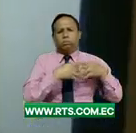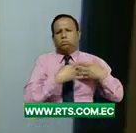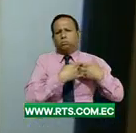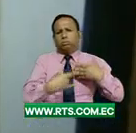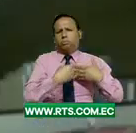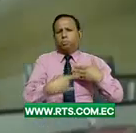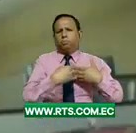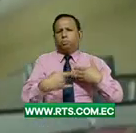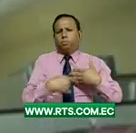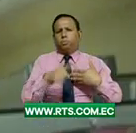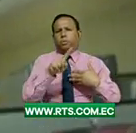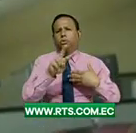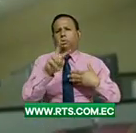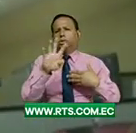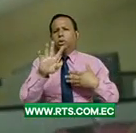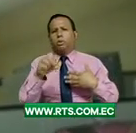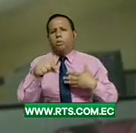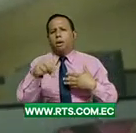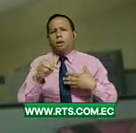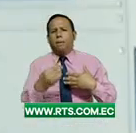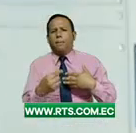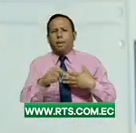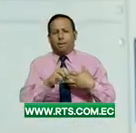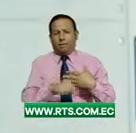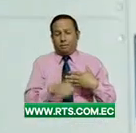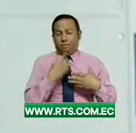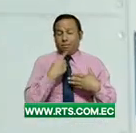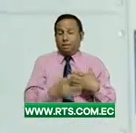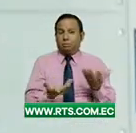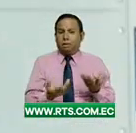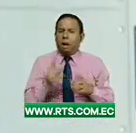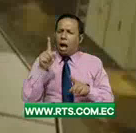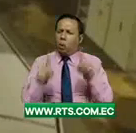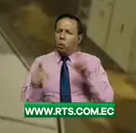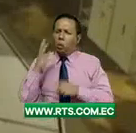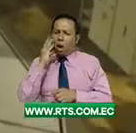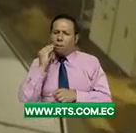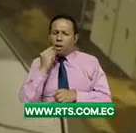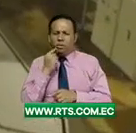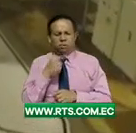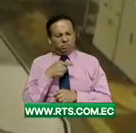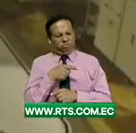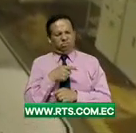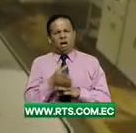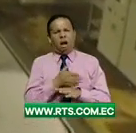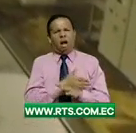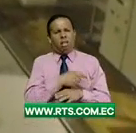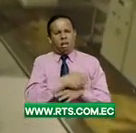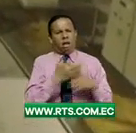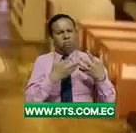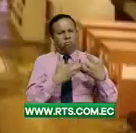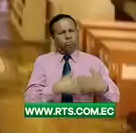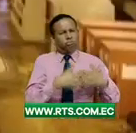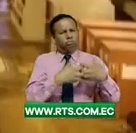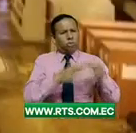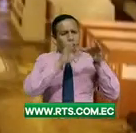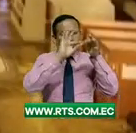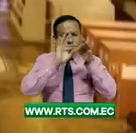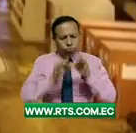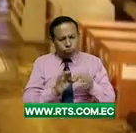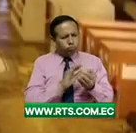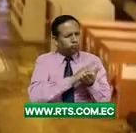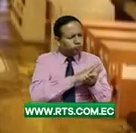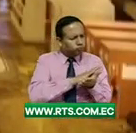No obstante, expertos creen que esta planta no ha tenido los mantenimientos necesarios durante los últimos